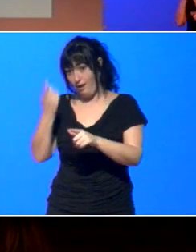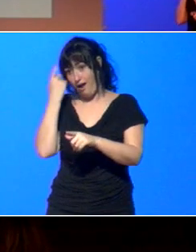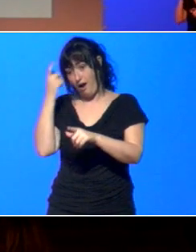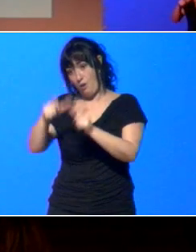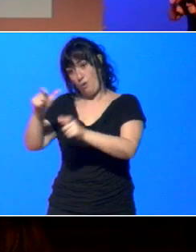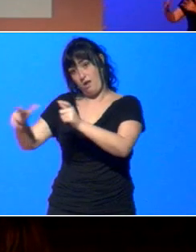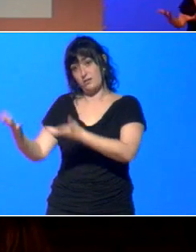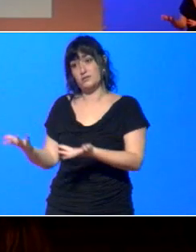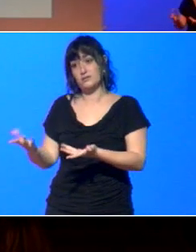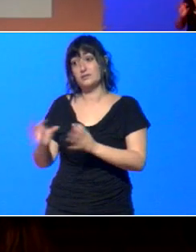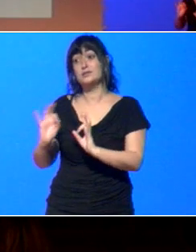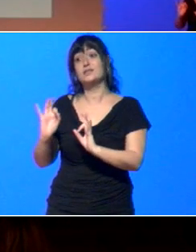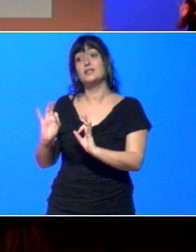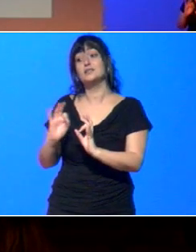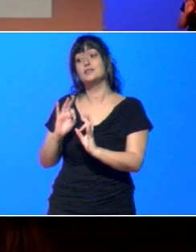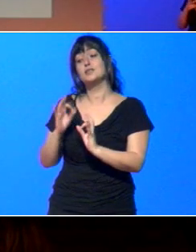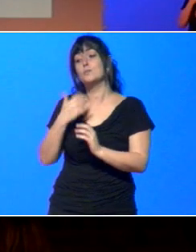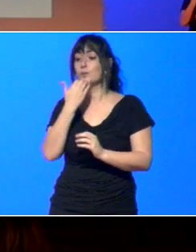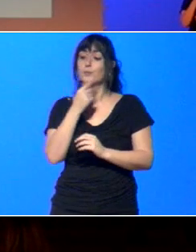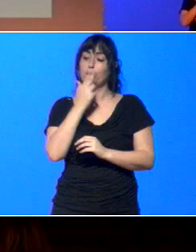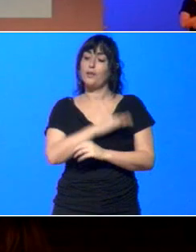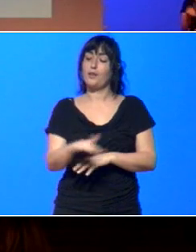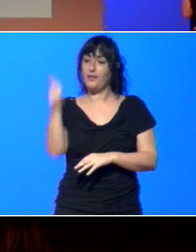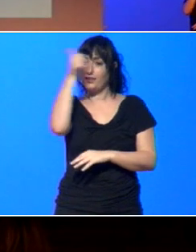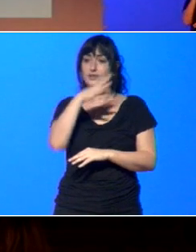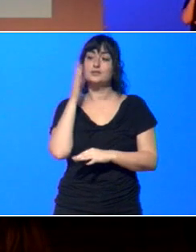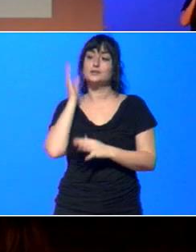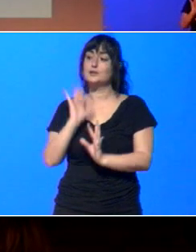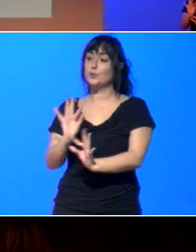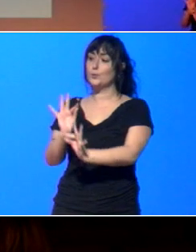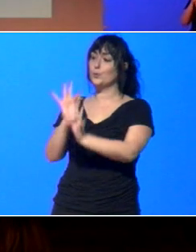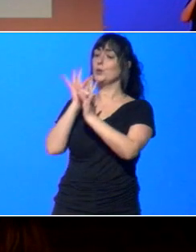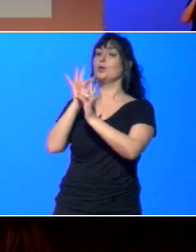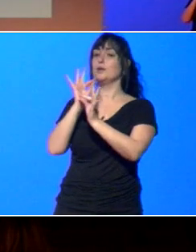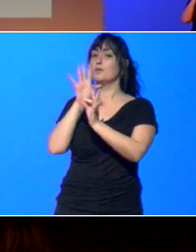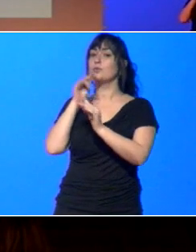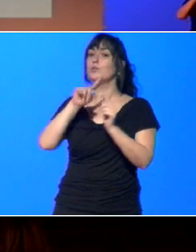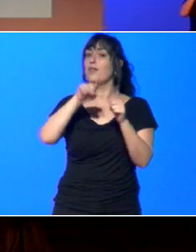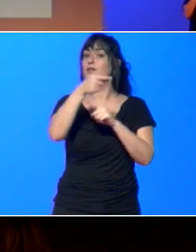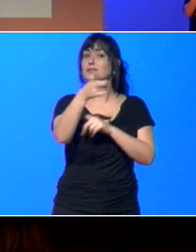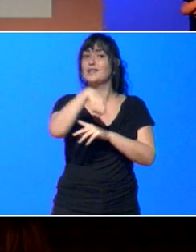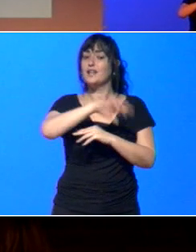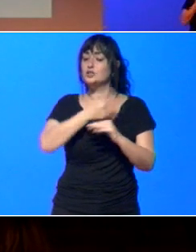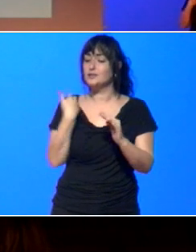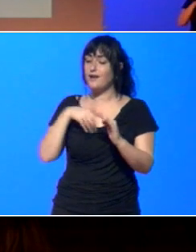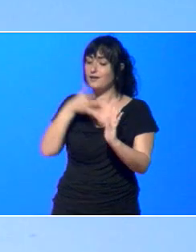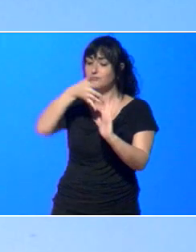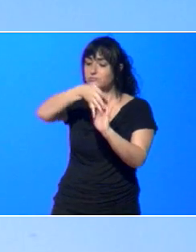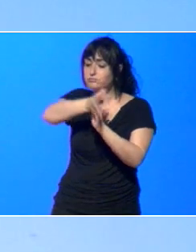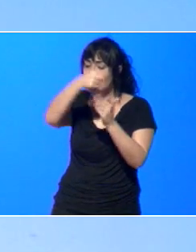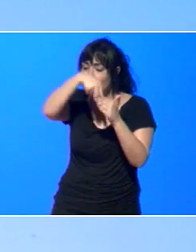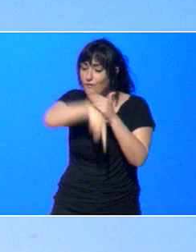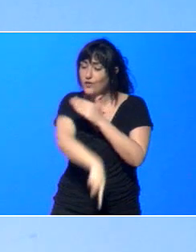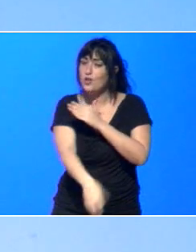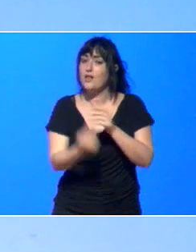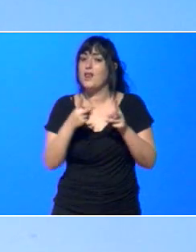se empapen de alguna manera las niñas y niños que luego van a ser los que vayan definiendo No todo el componente social y